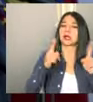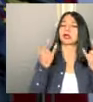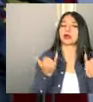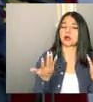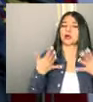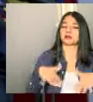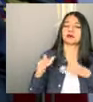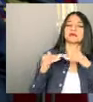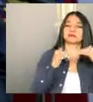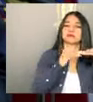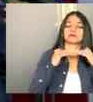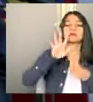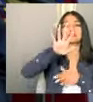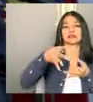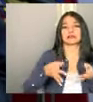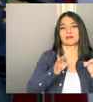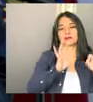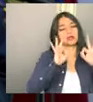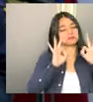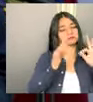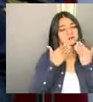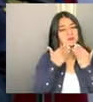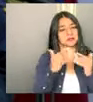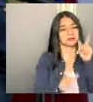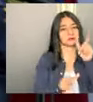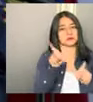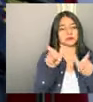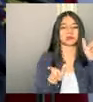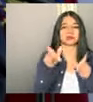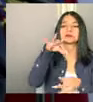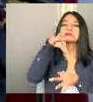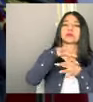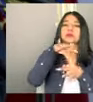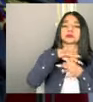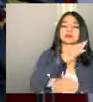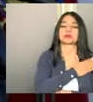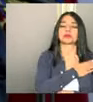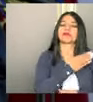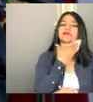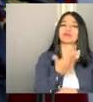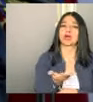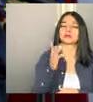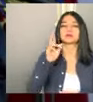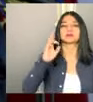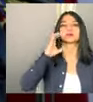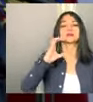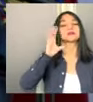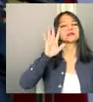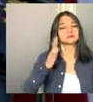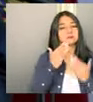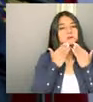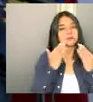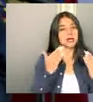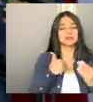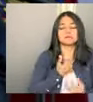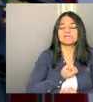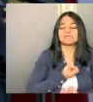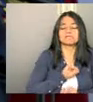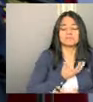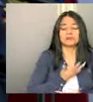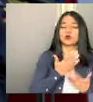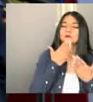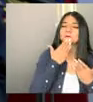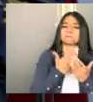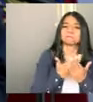la democracia el 5 de febrero, así que mi agradecimiento. A las personas que votaron por nosotros, no me alcanzan las palabras para ese